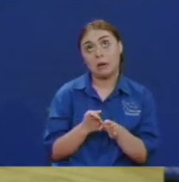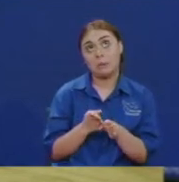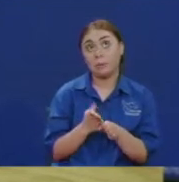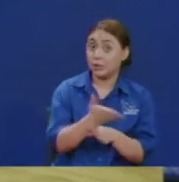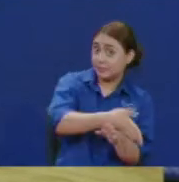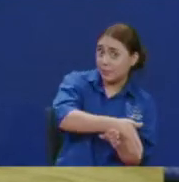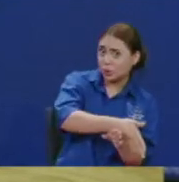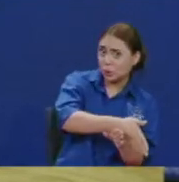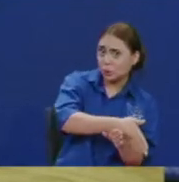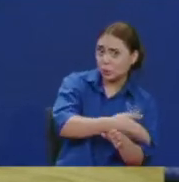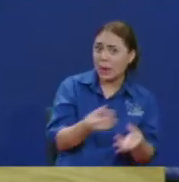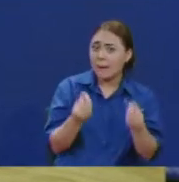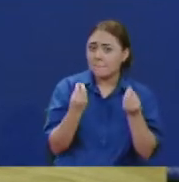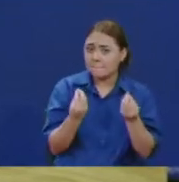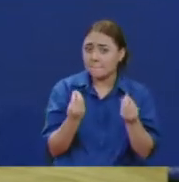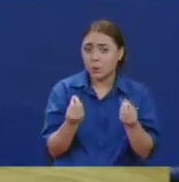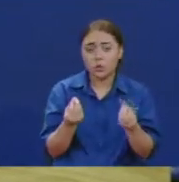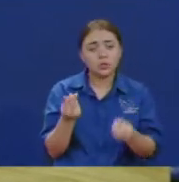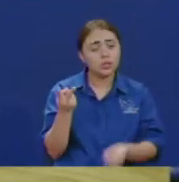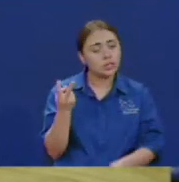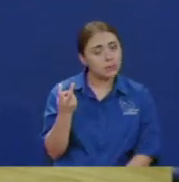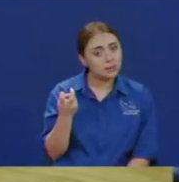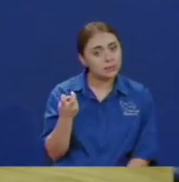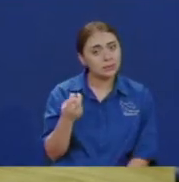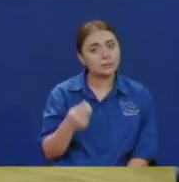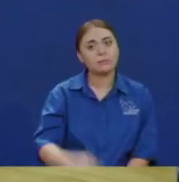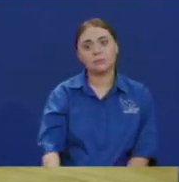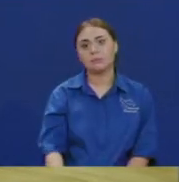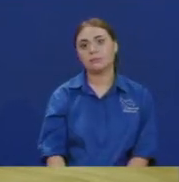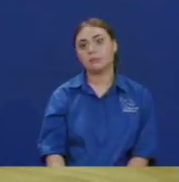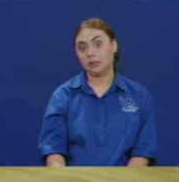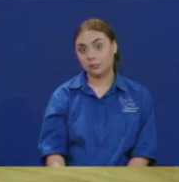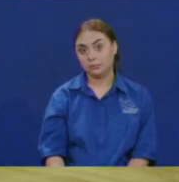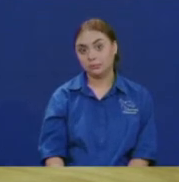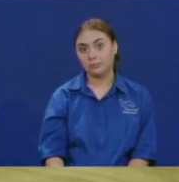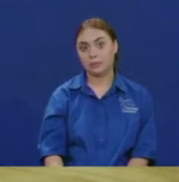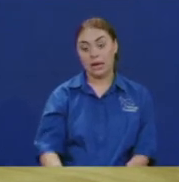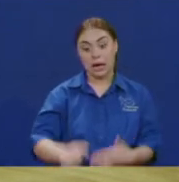Todos nosotros fallamos con frecuencia, hermano.